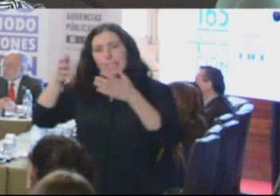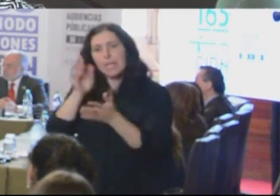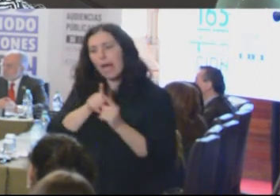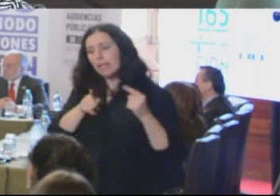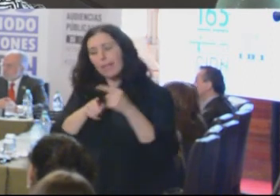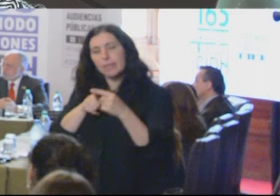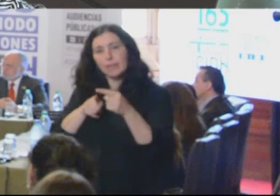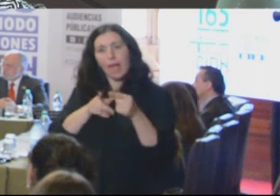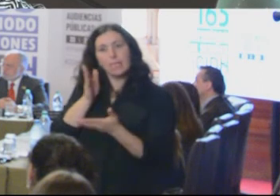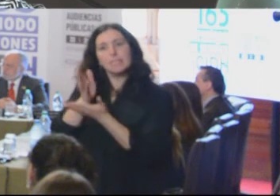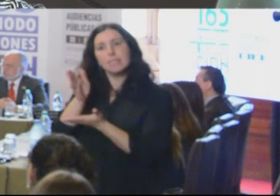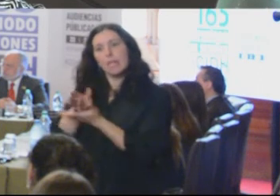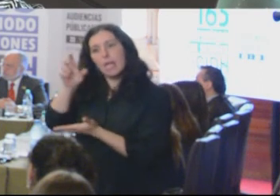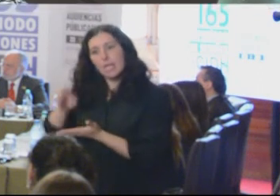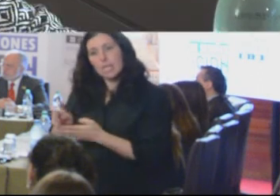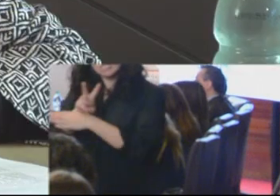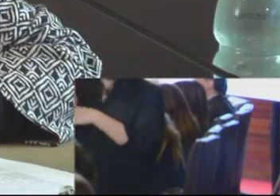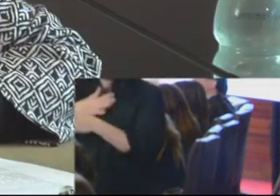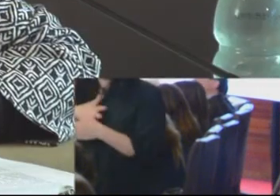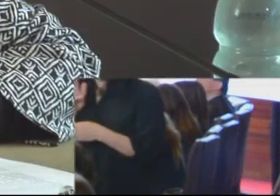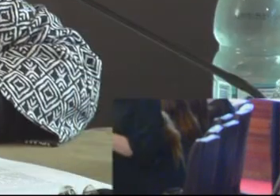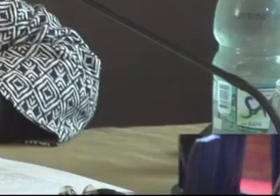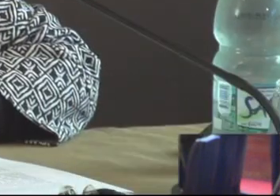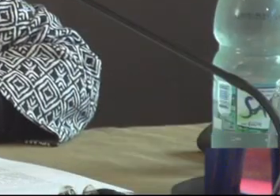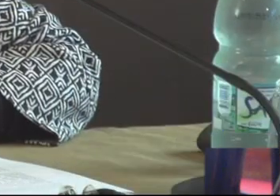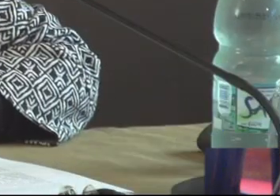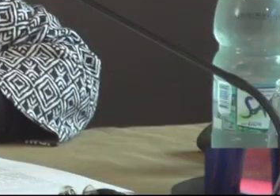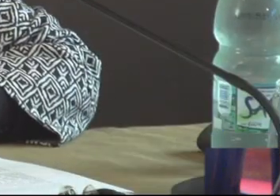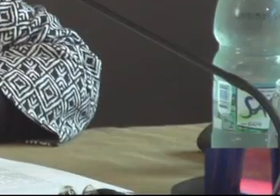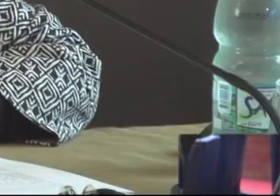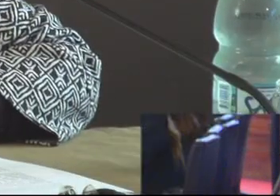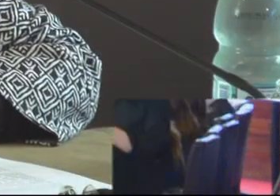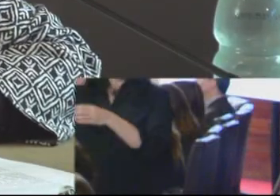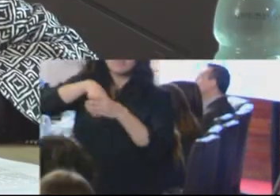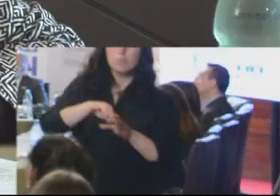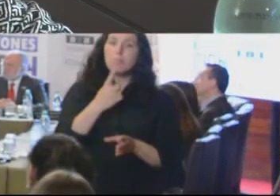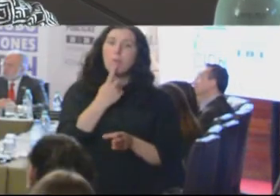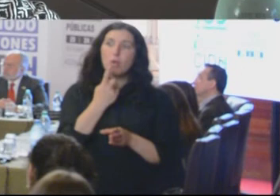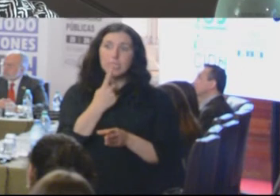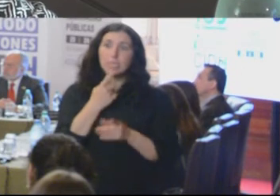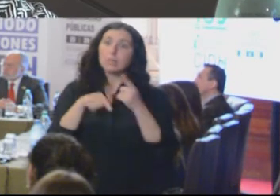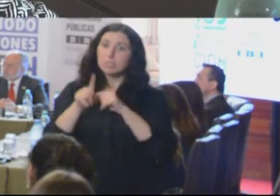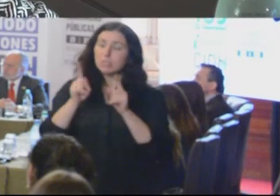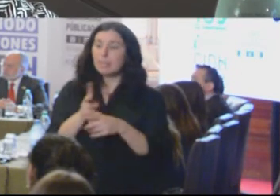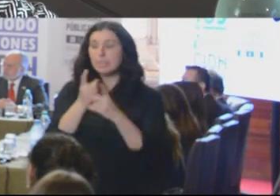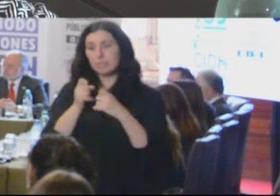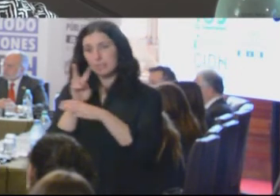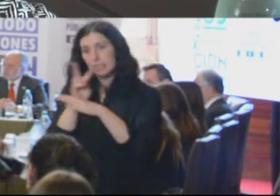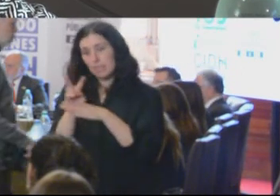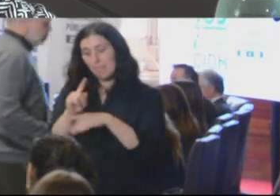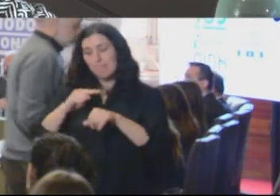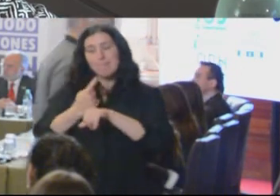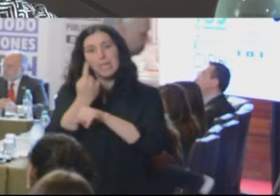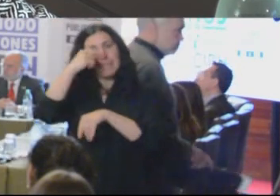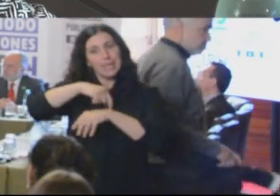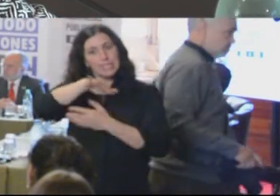han dejado las armas para para optar por la actividad política una primera situación se refiere a la